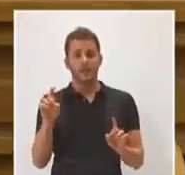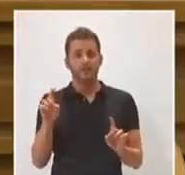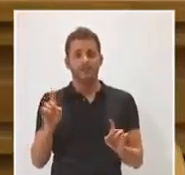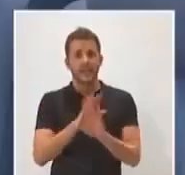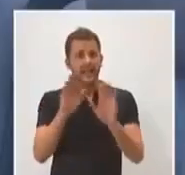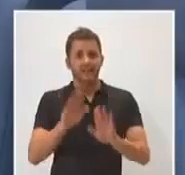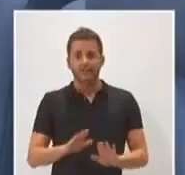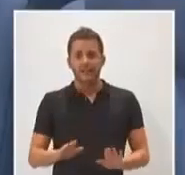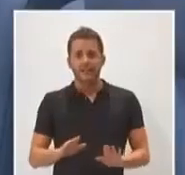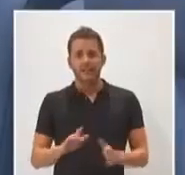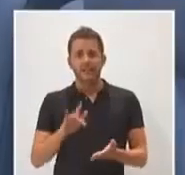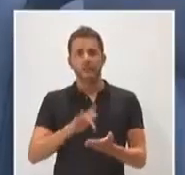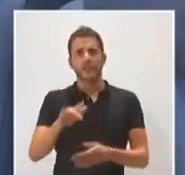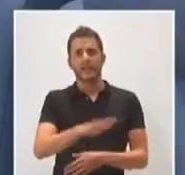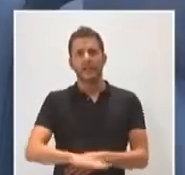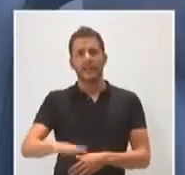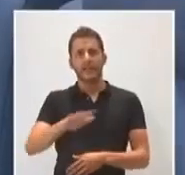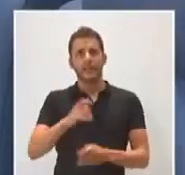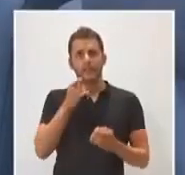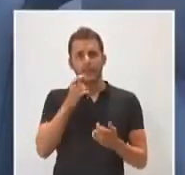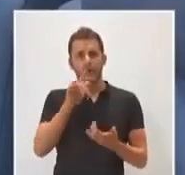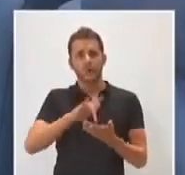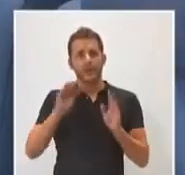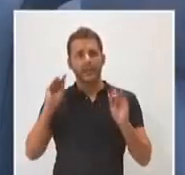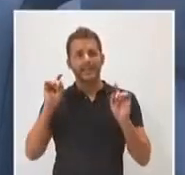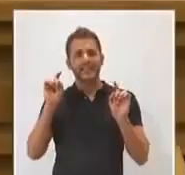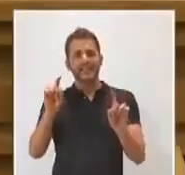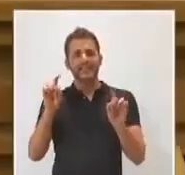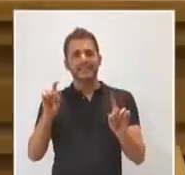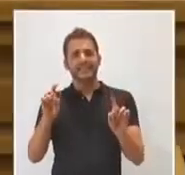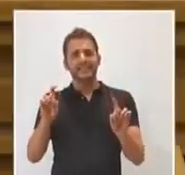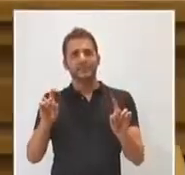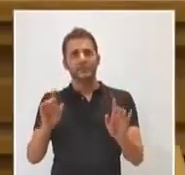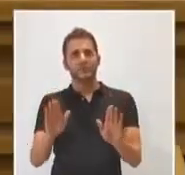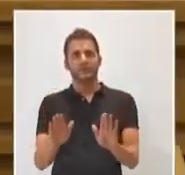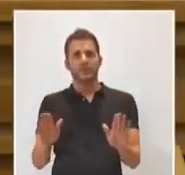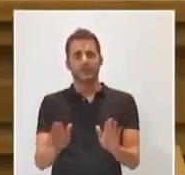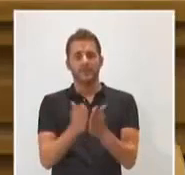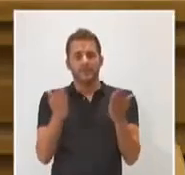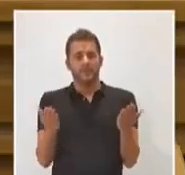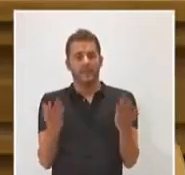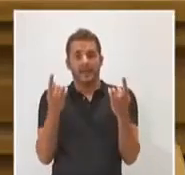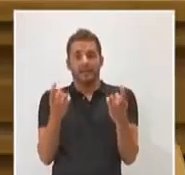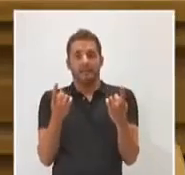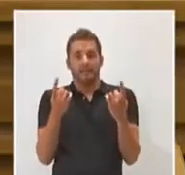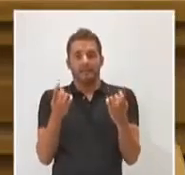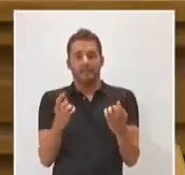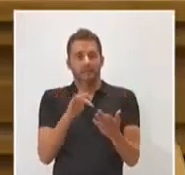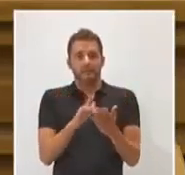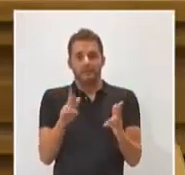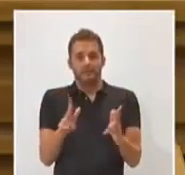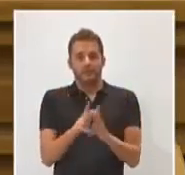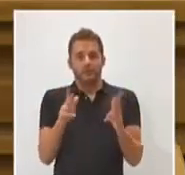terminar siendo de los pocos espacios donde enseñamos ya sin dar sin abrir el libro la primera clase necesaria en una sociedad que tiende a la